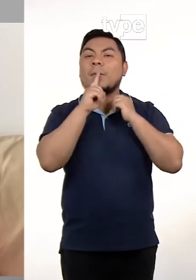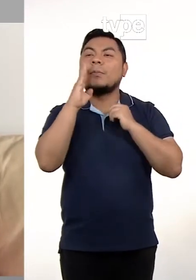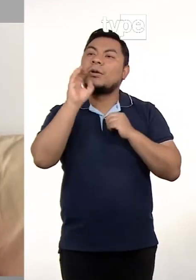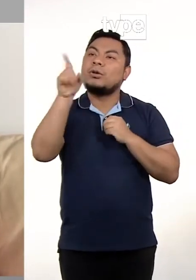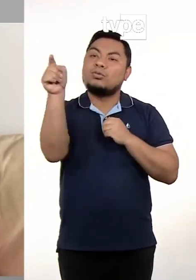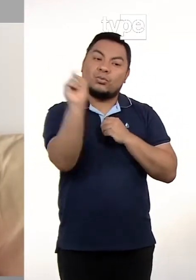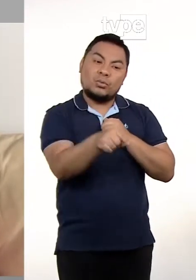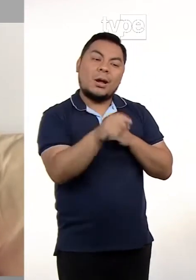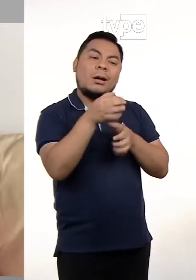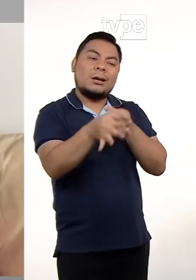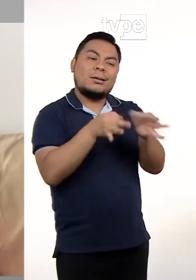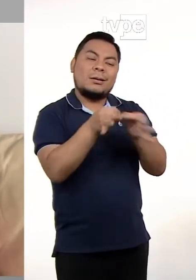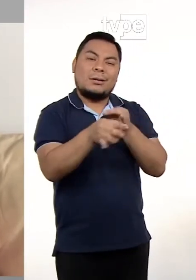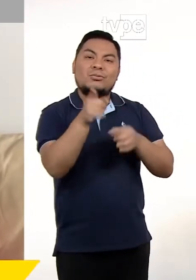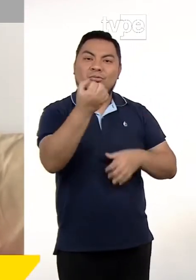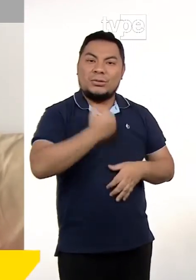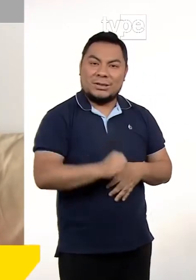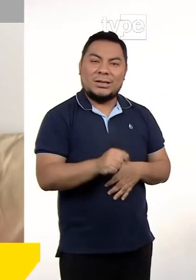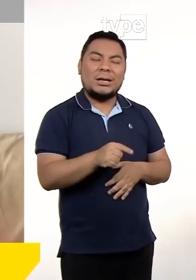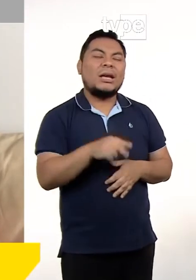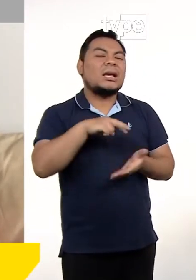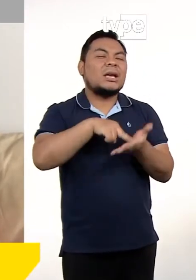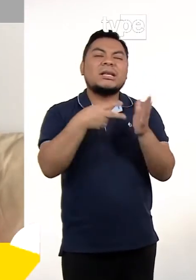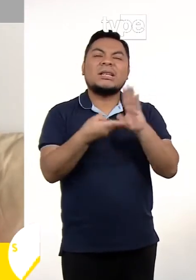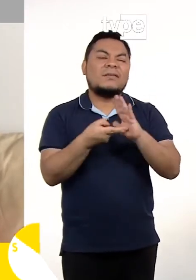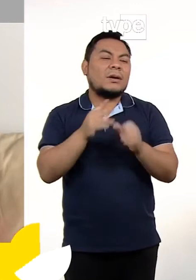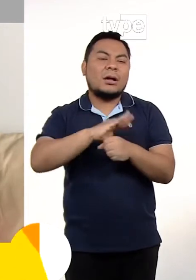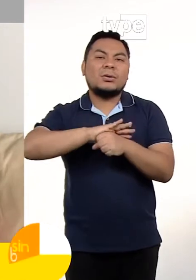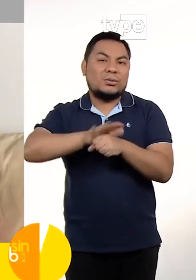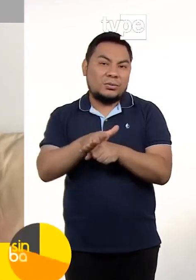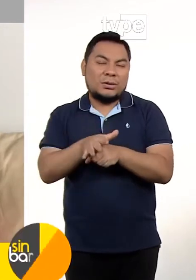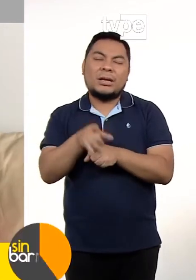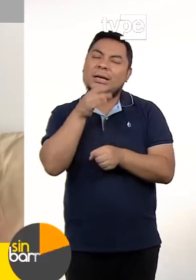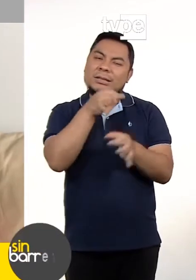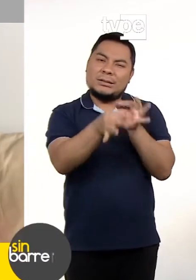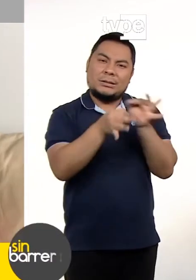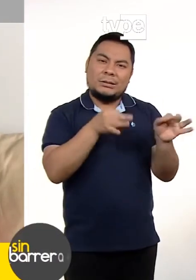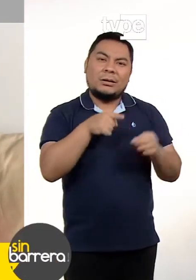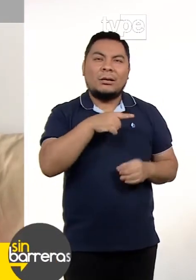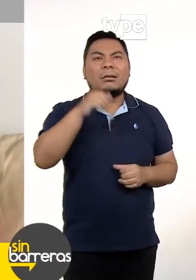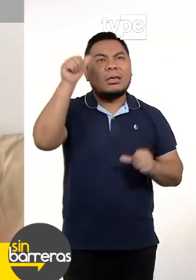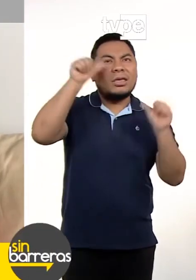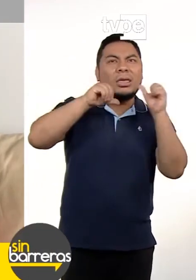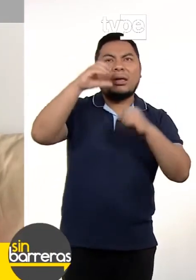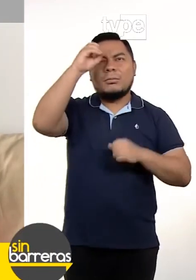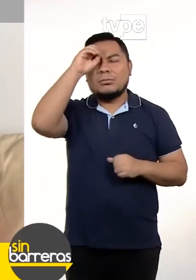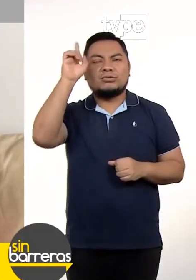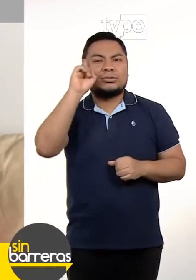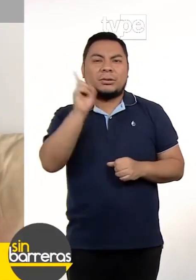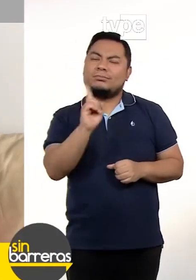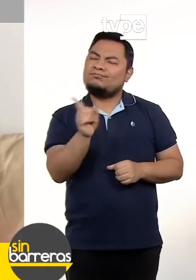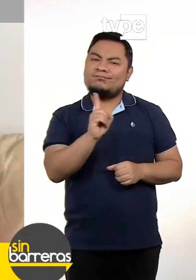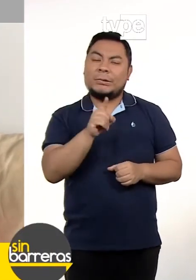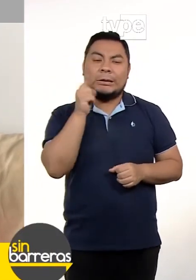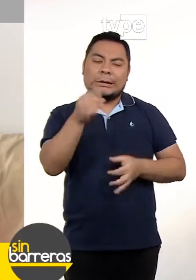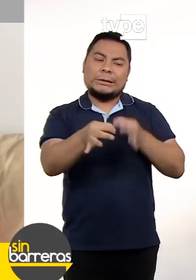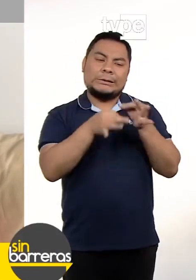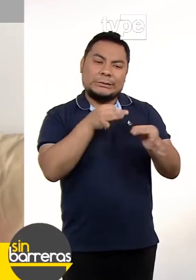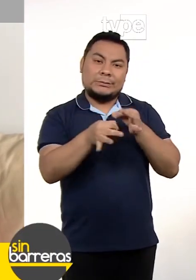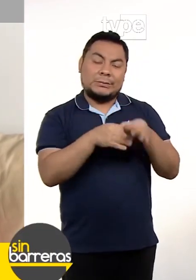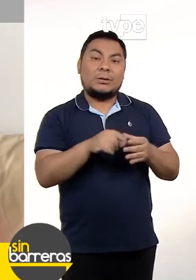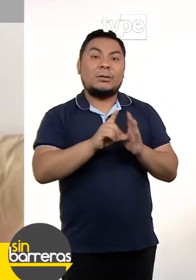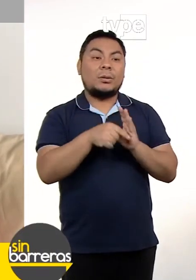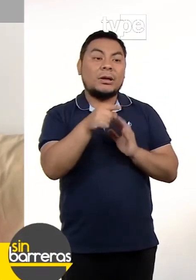la enfermedad. ¿Qué significa esto del coronavirus? ¿Y cuáles son las implicancias que